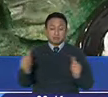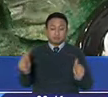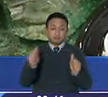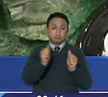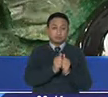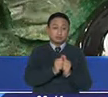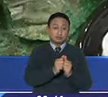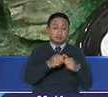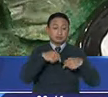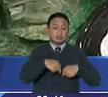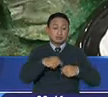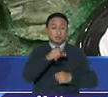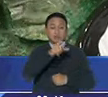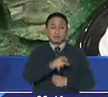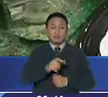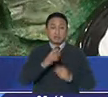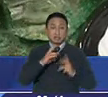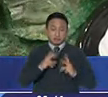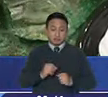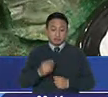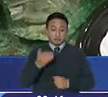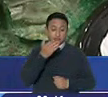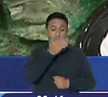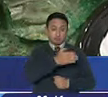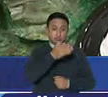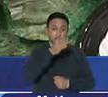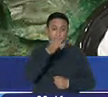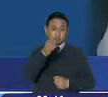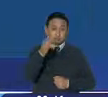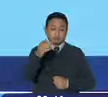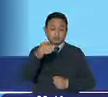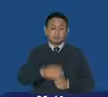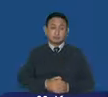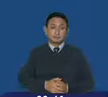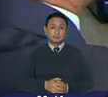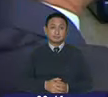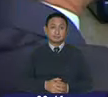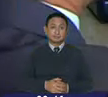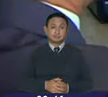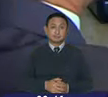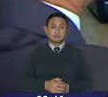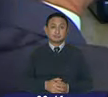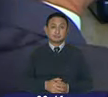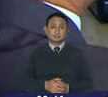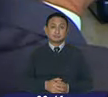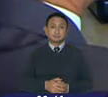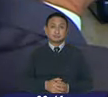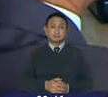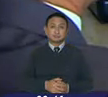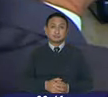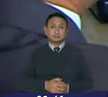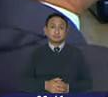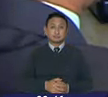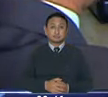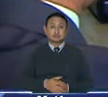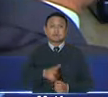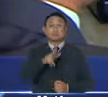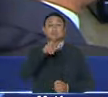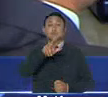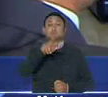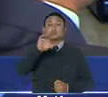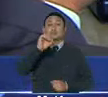con una brigada agresiva de salud. Y hacia allá vamos nosotros, declararnos la gran agencia de empleo. Pero cuando tenga que ser crítico, hay que ser crítico. Pues, más de 30